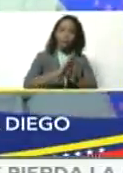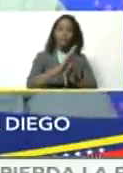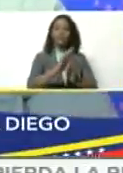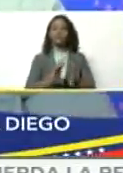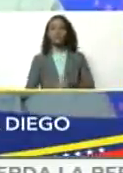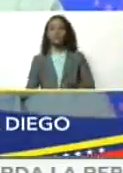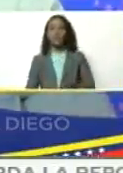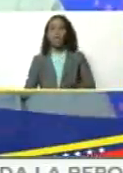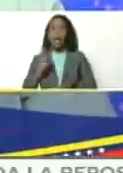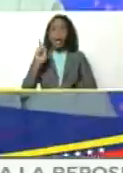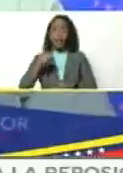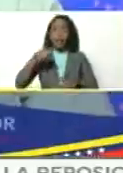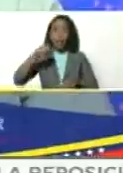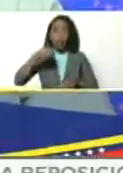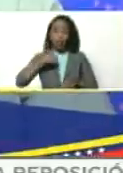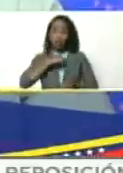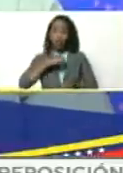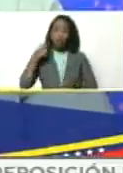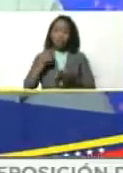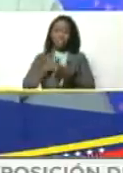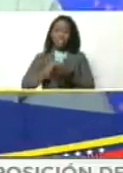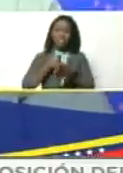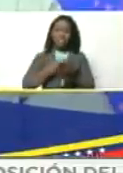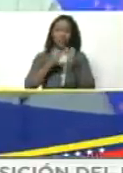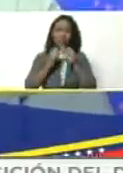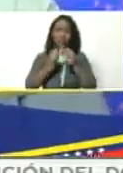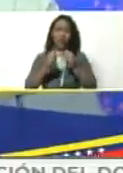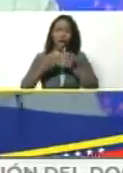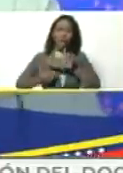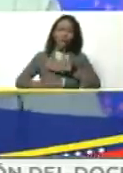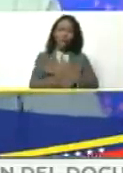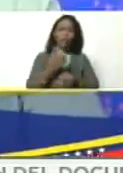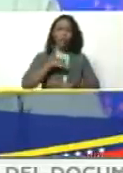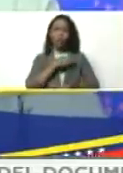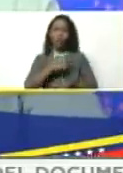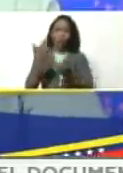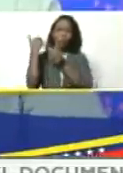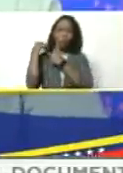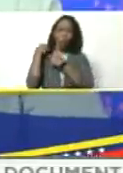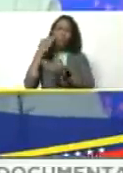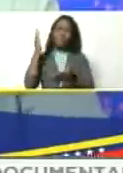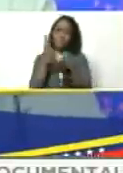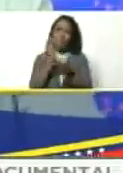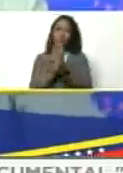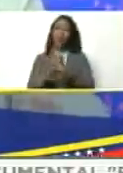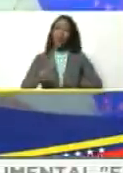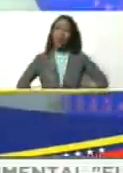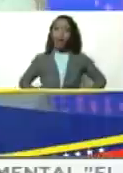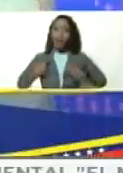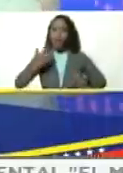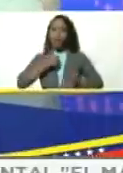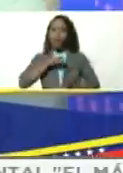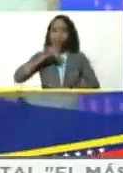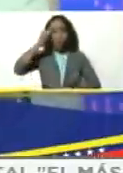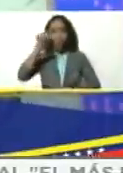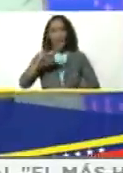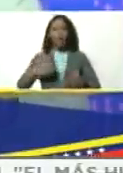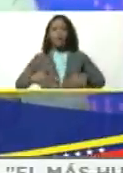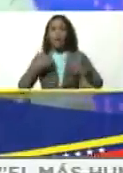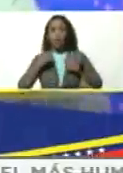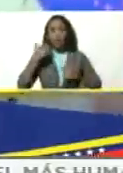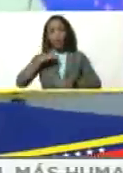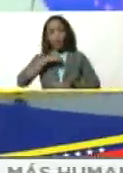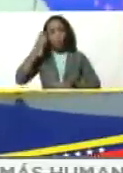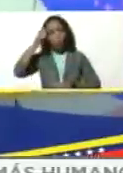en esta batalla permanente que nos toca llevar adelante siempre por la vida de nuestro pueblo, por la salud de nuestro